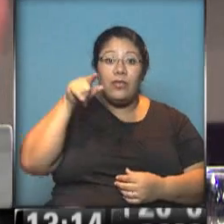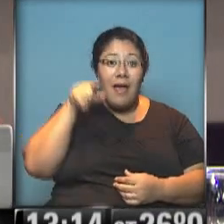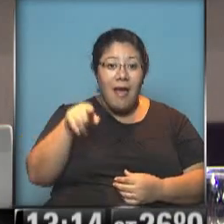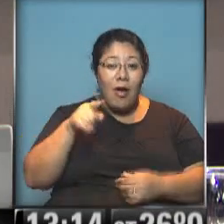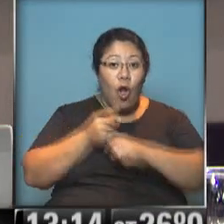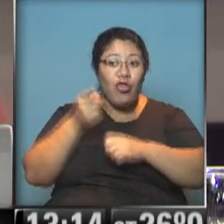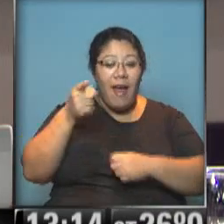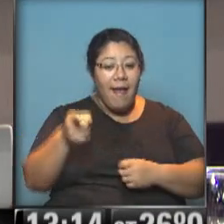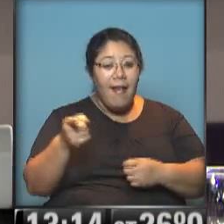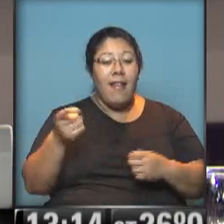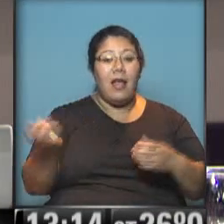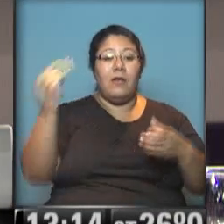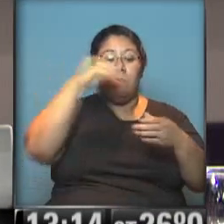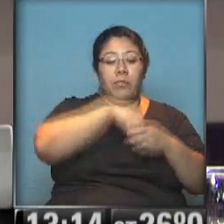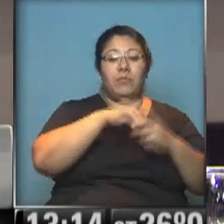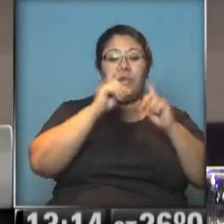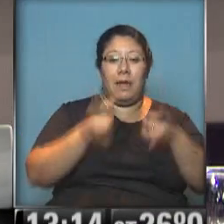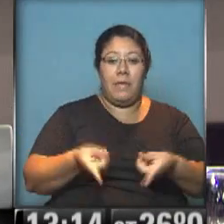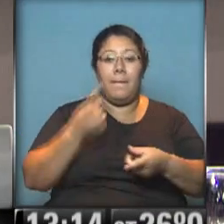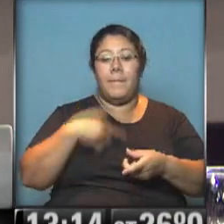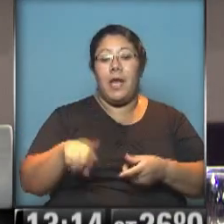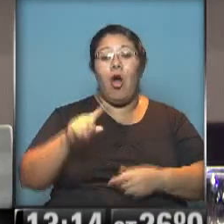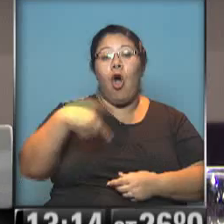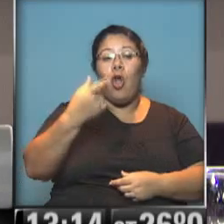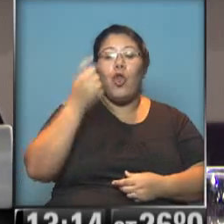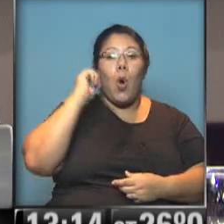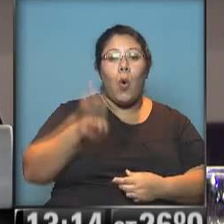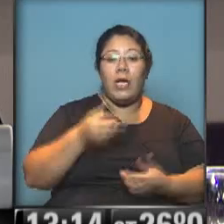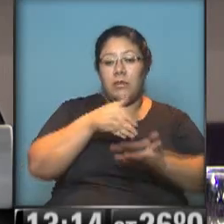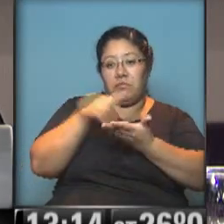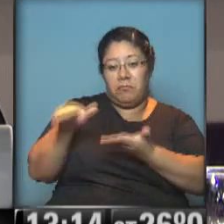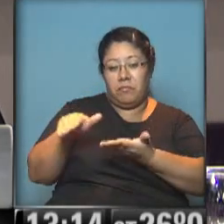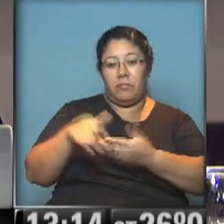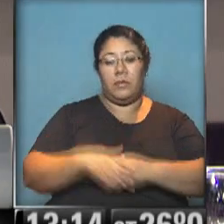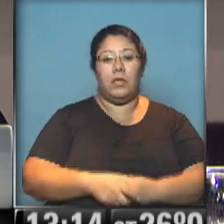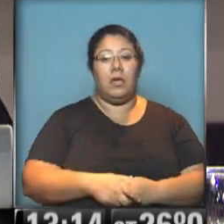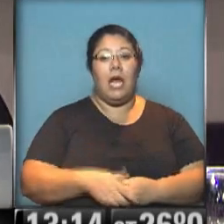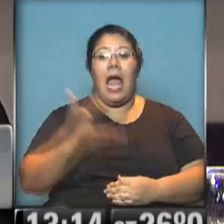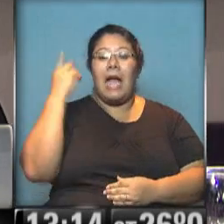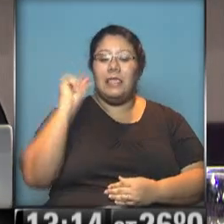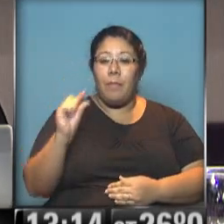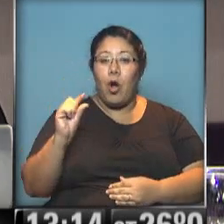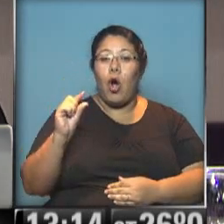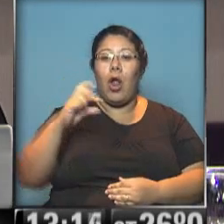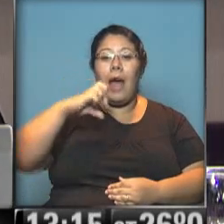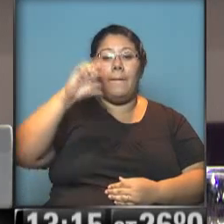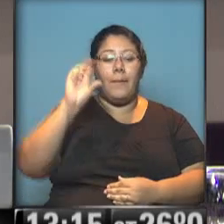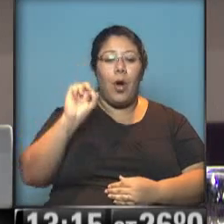tener cuidado y que es importante es que moldes hace poco denunció a la procuradora del tesoro